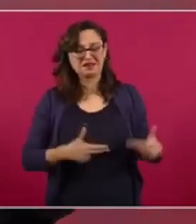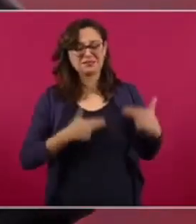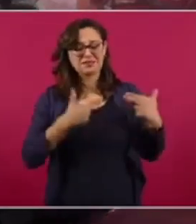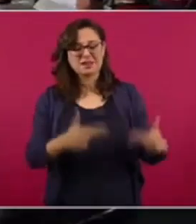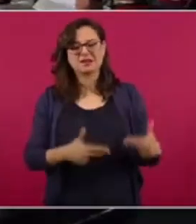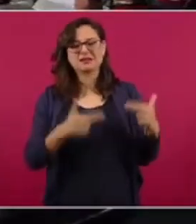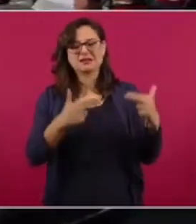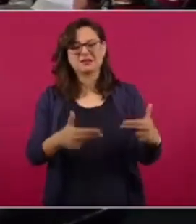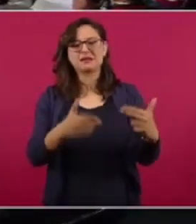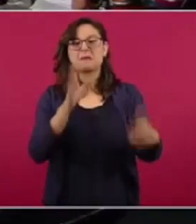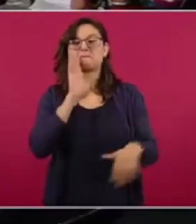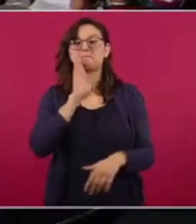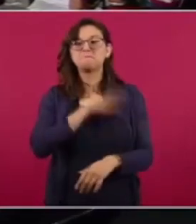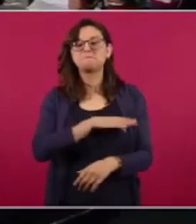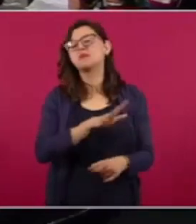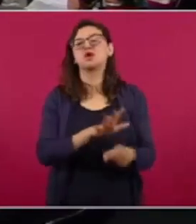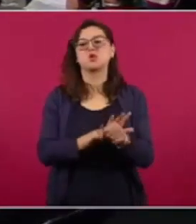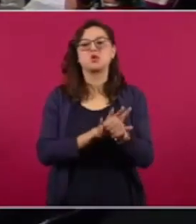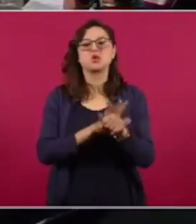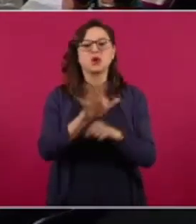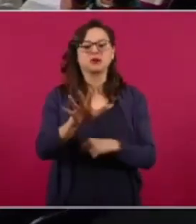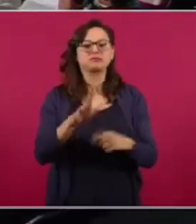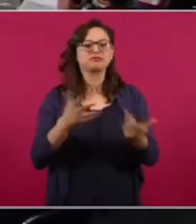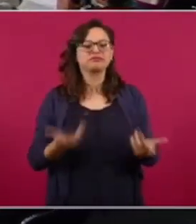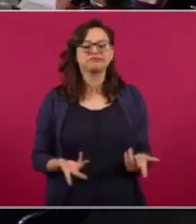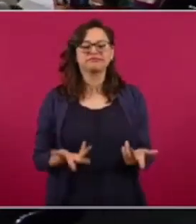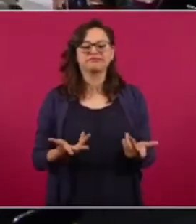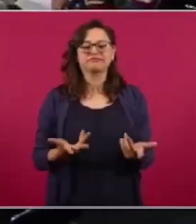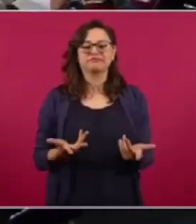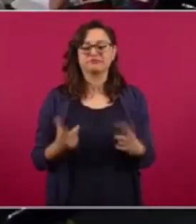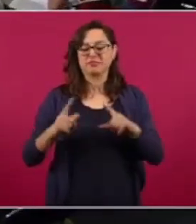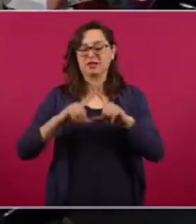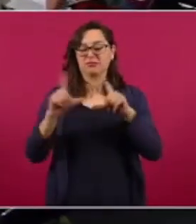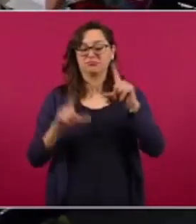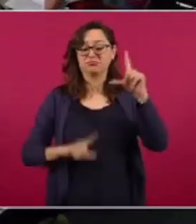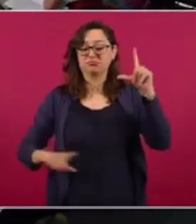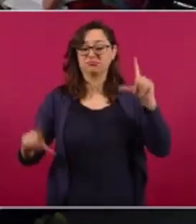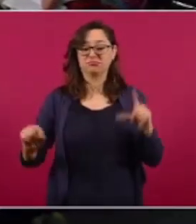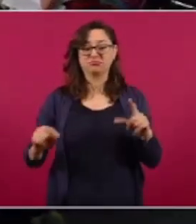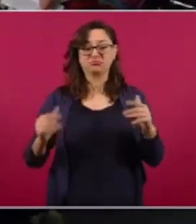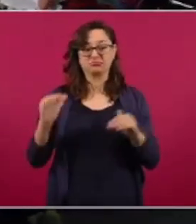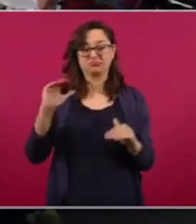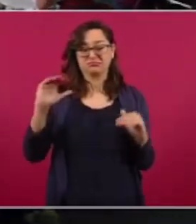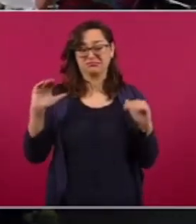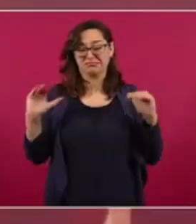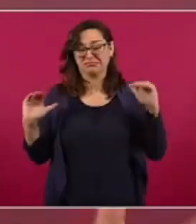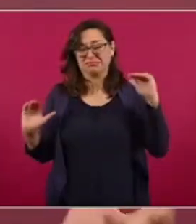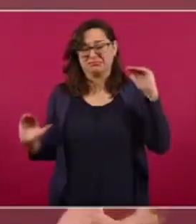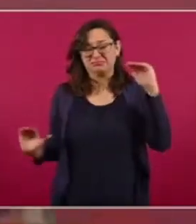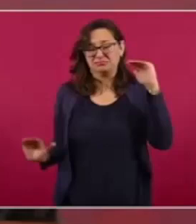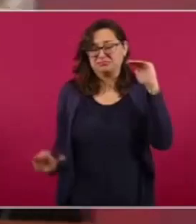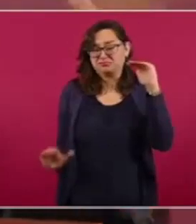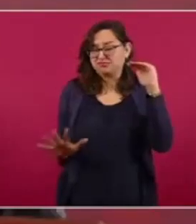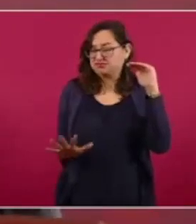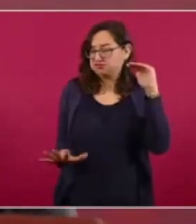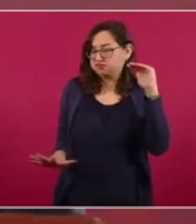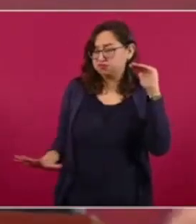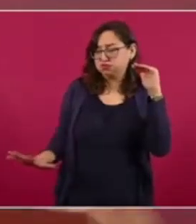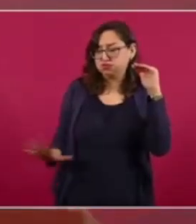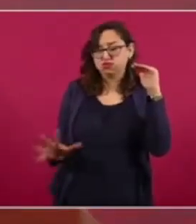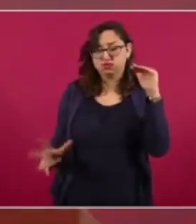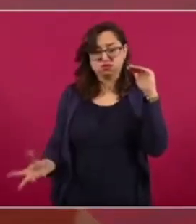hay una monstruosa desigualdad económica y social, y los de arriba son muy